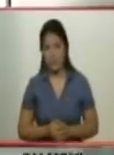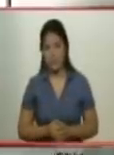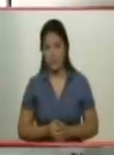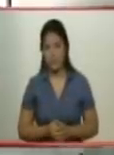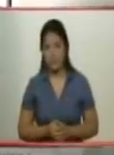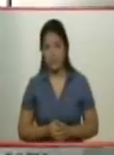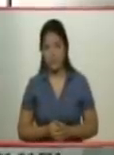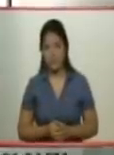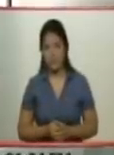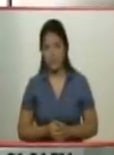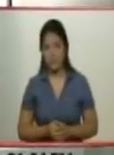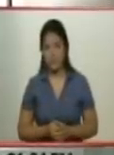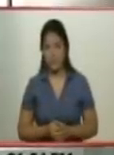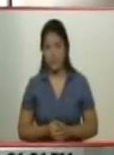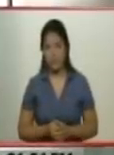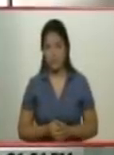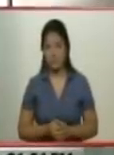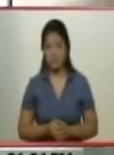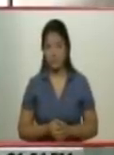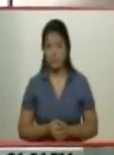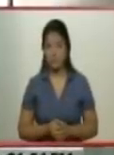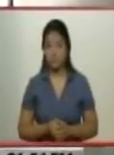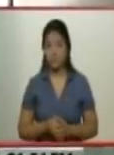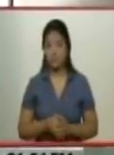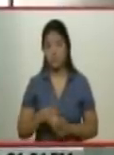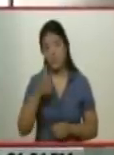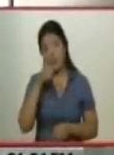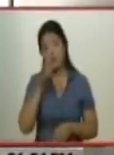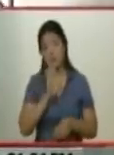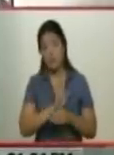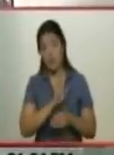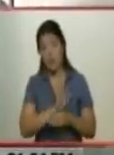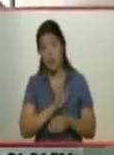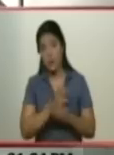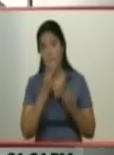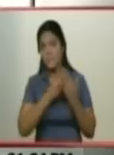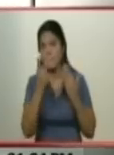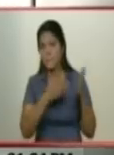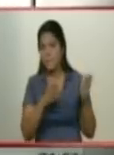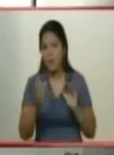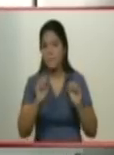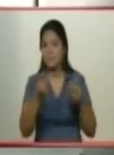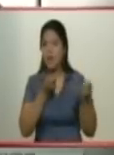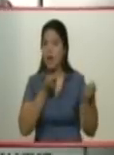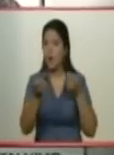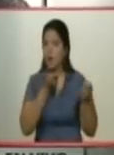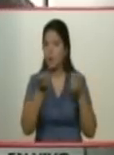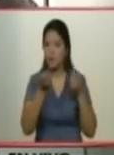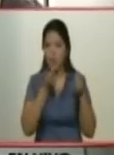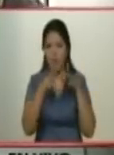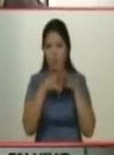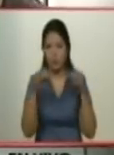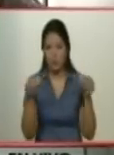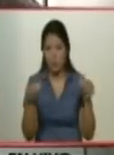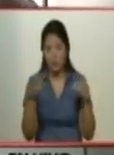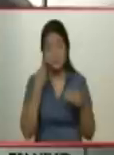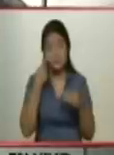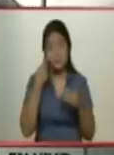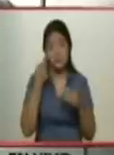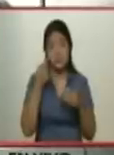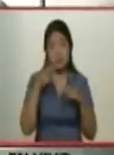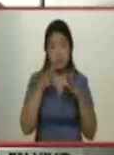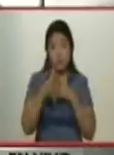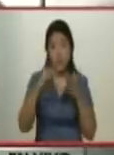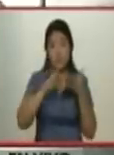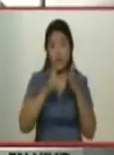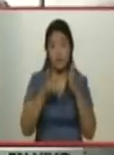estas ubicaciones de los elementos de seguridad cuya función será comenzar a controlar el territorio producir inteligencia de valor